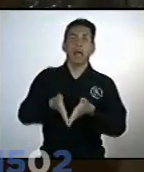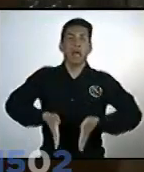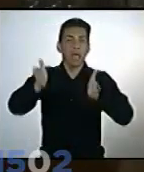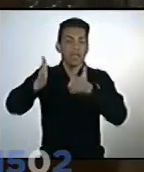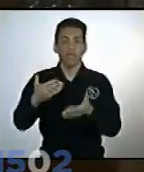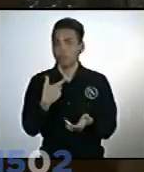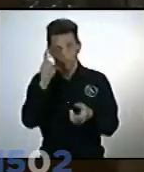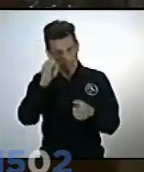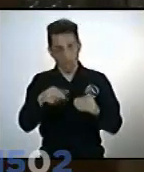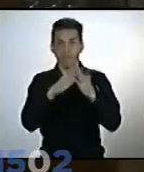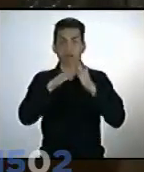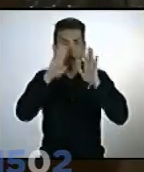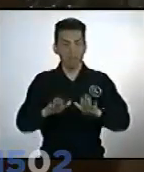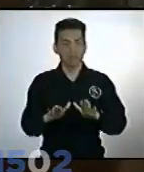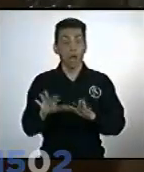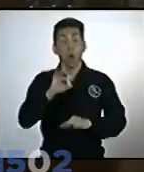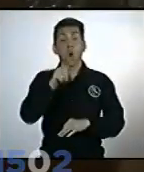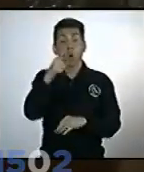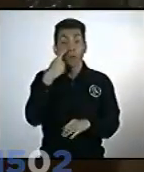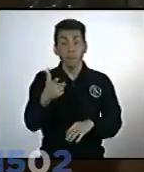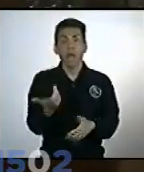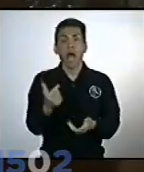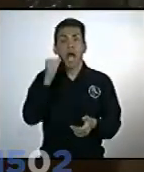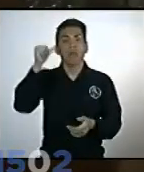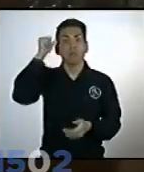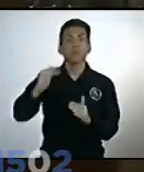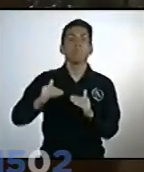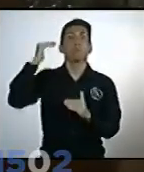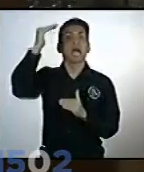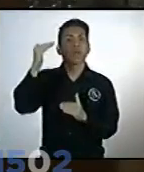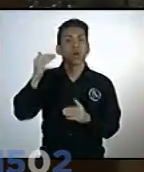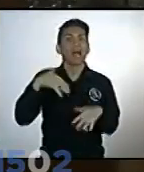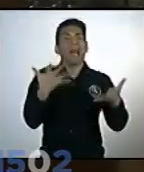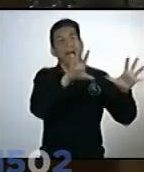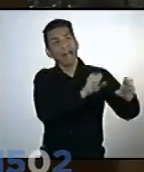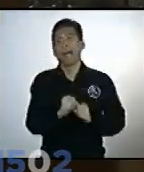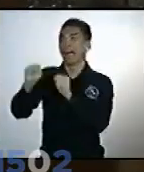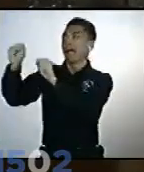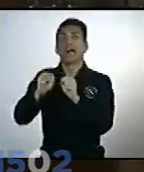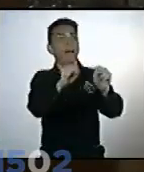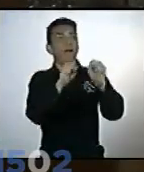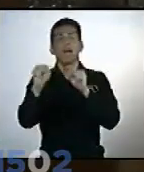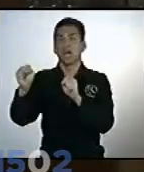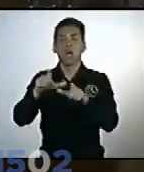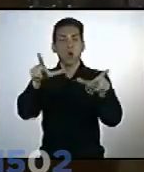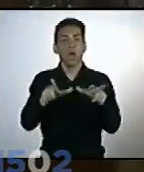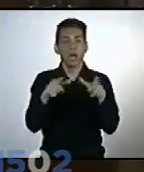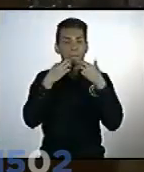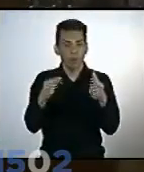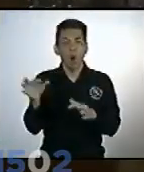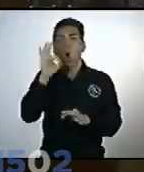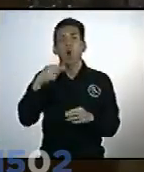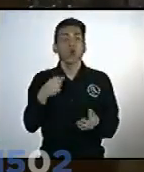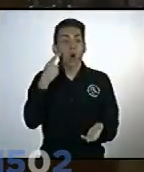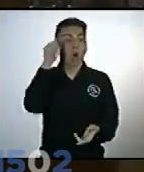de quedarnos en la casa, o si arriesgamos a nuestros adultos mayores llevándolos a sitios públicos o